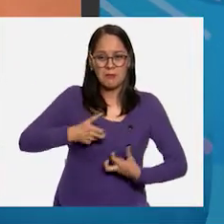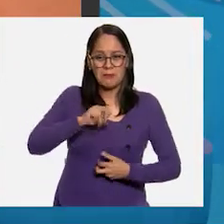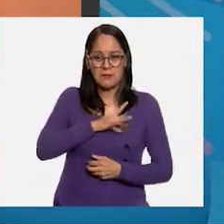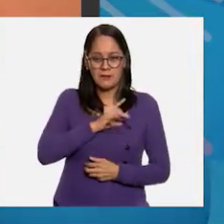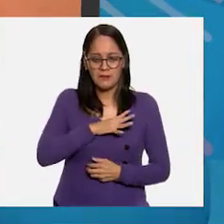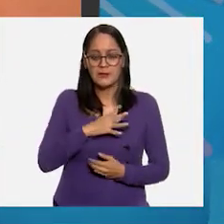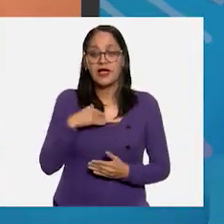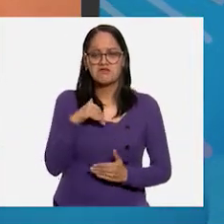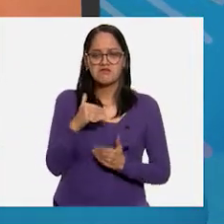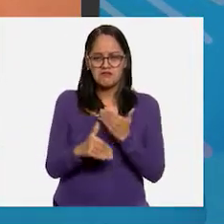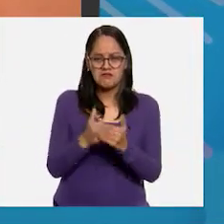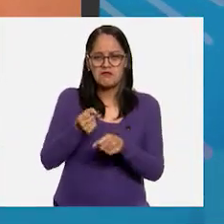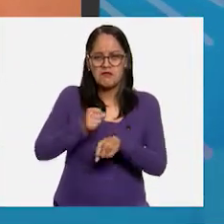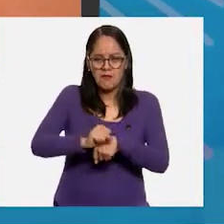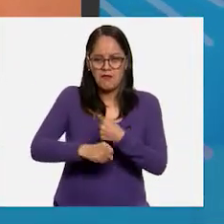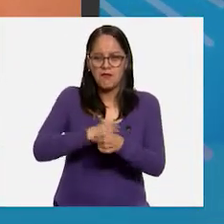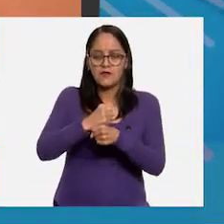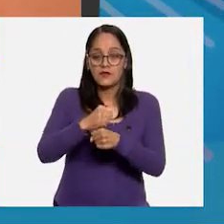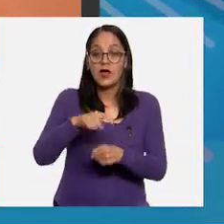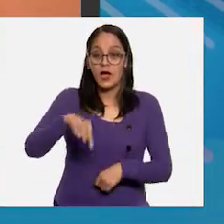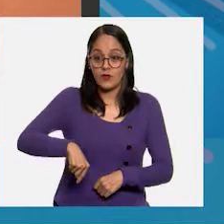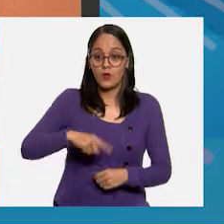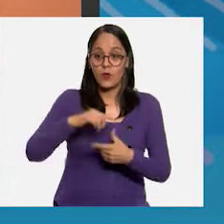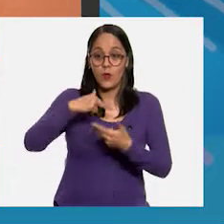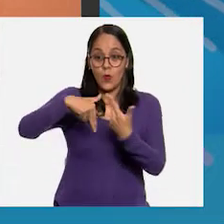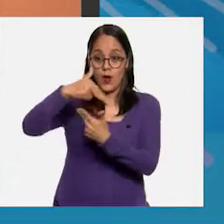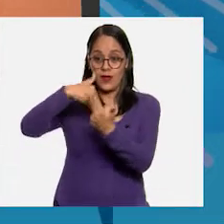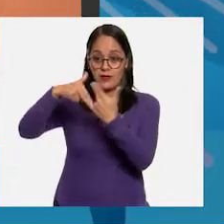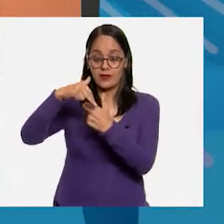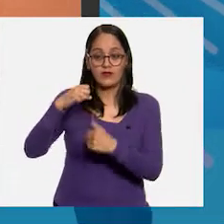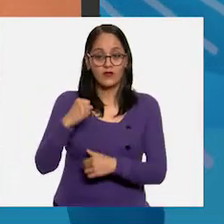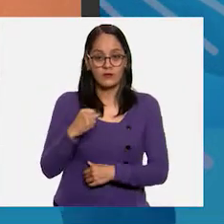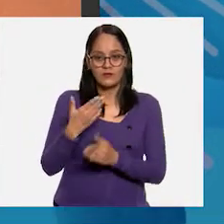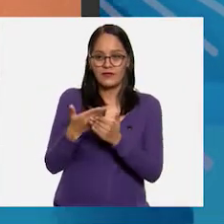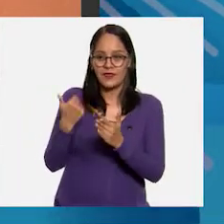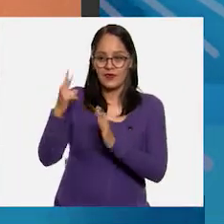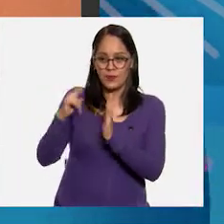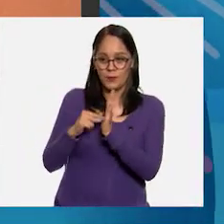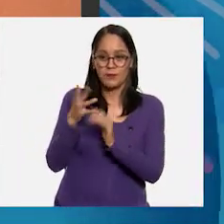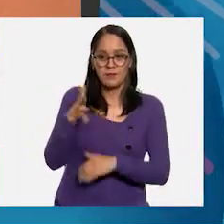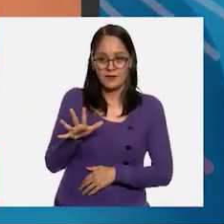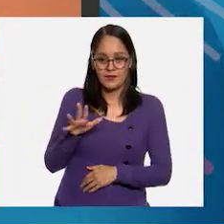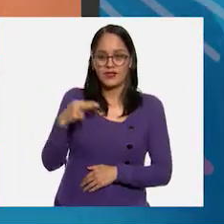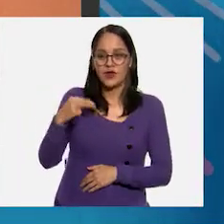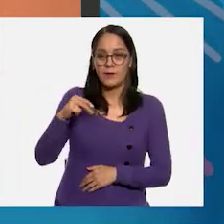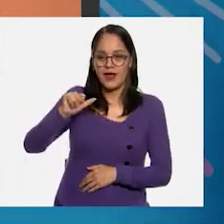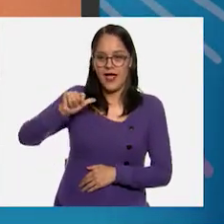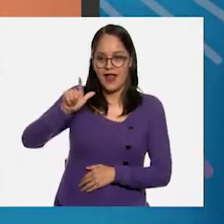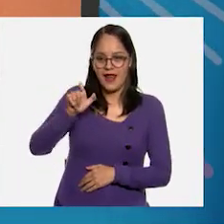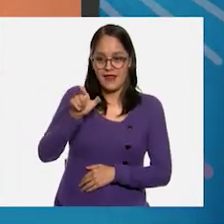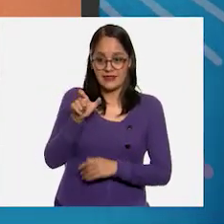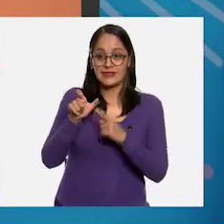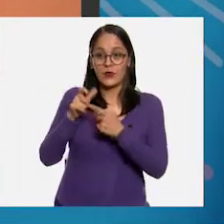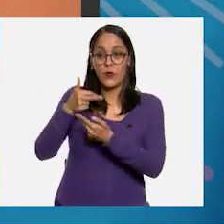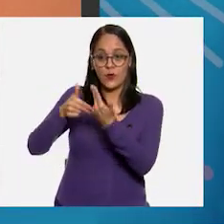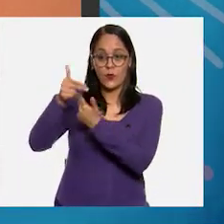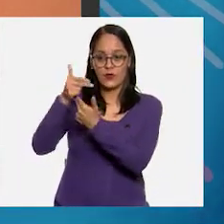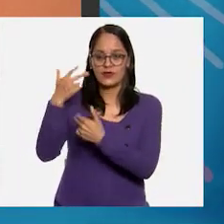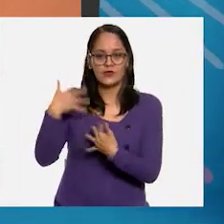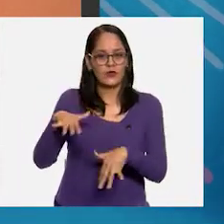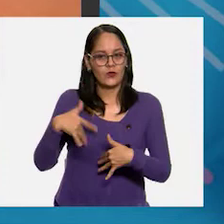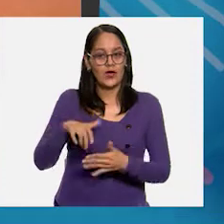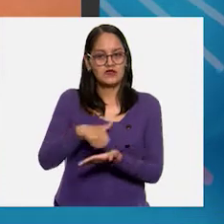años. Hemos tenido huracanes muy fuertes, como por ejemplo el huracán Alex en el 2010, que ese dejó consecuencias devastadoras para la